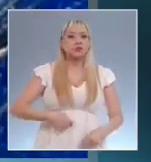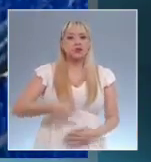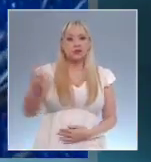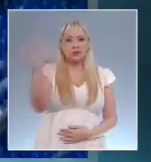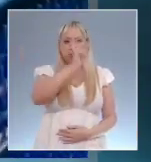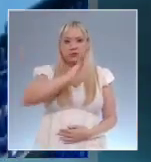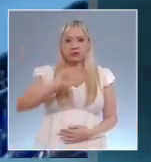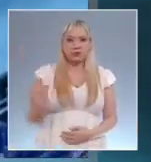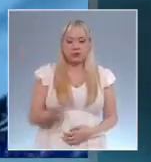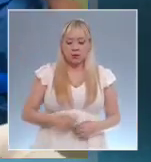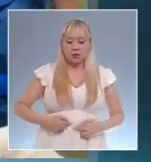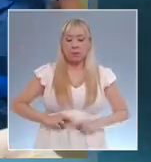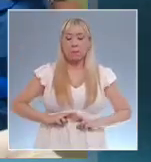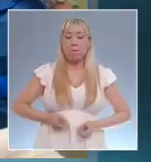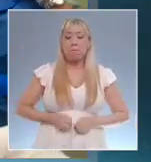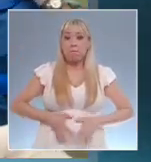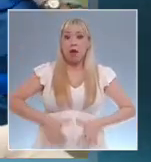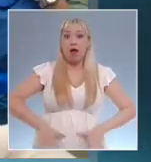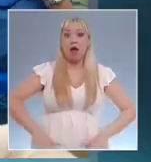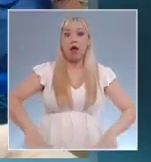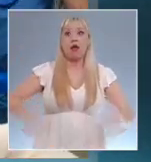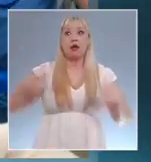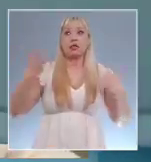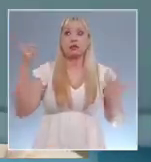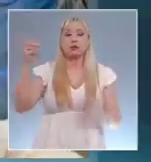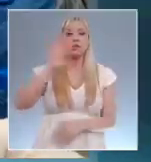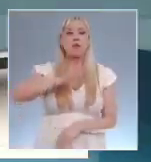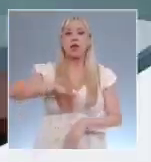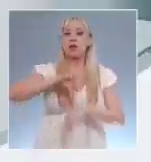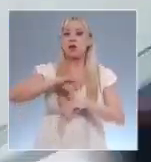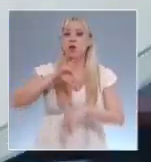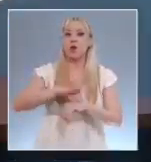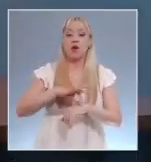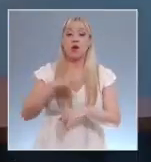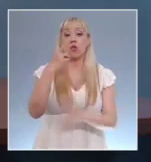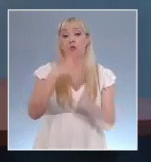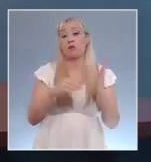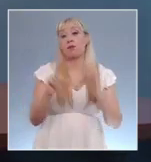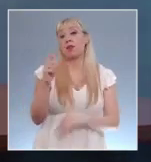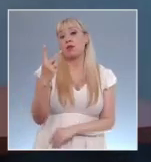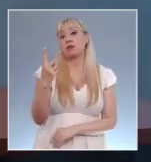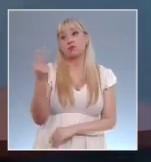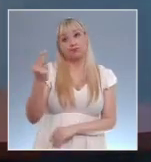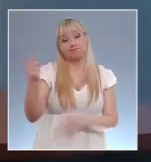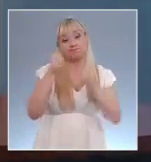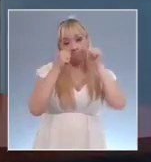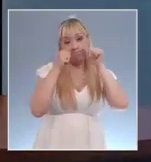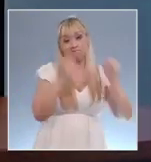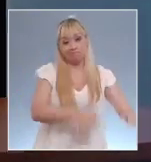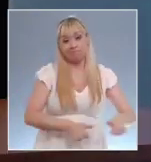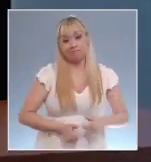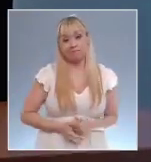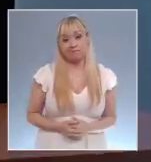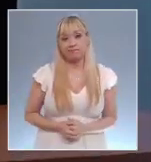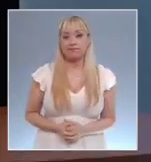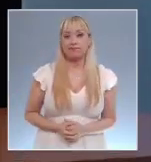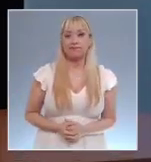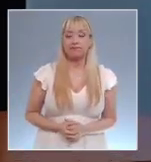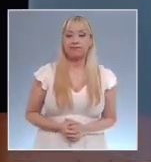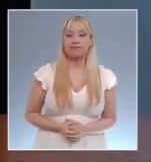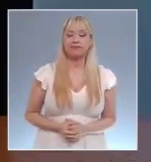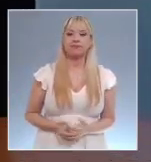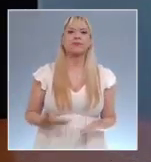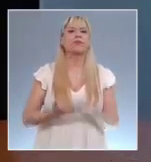Poder Judicial de la Federación, Citlali Pérez. Y en información internacional, una jueza de